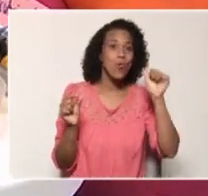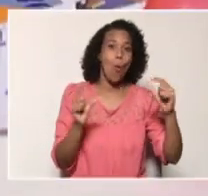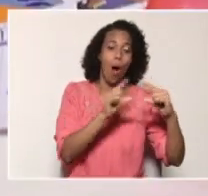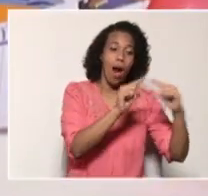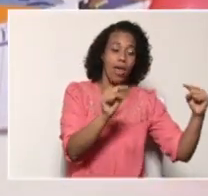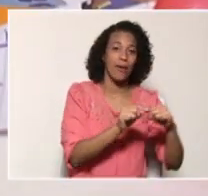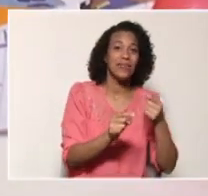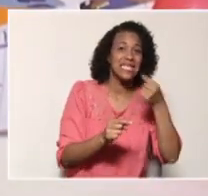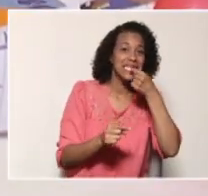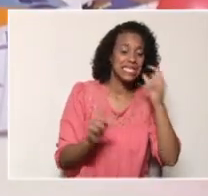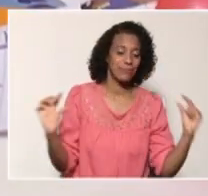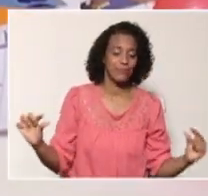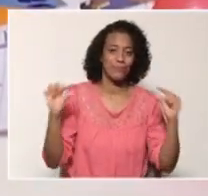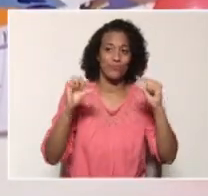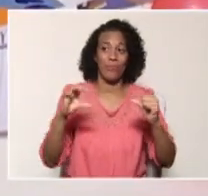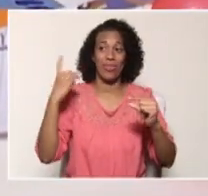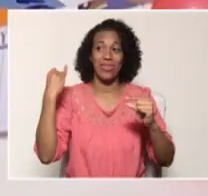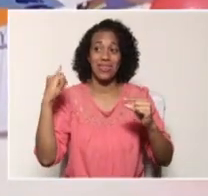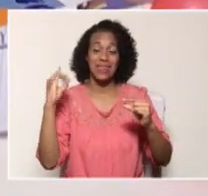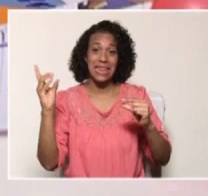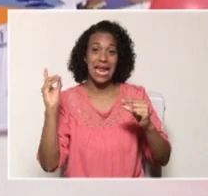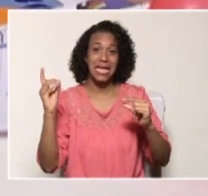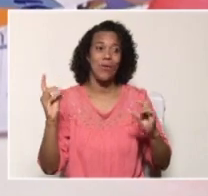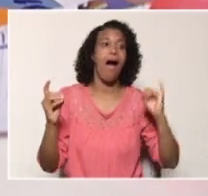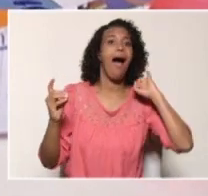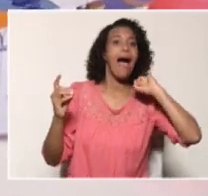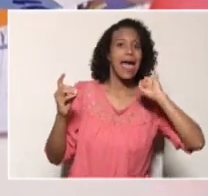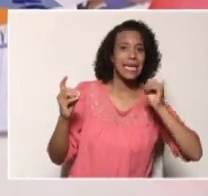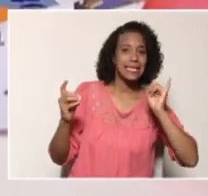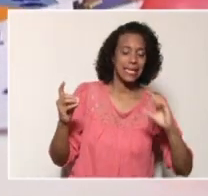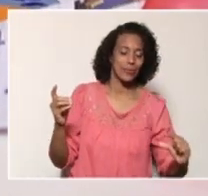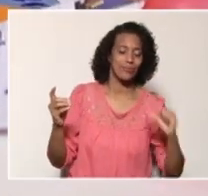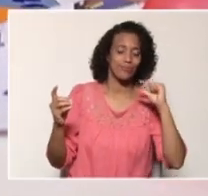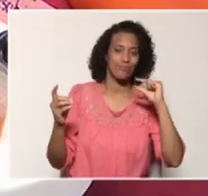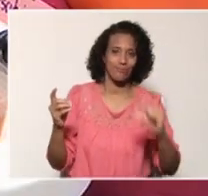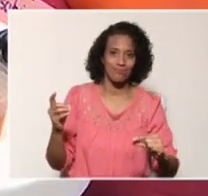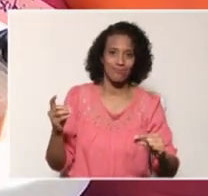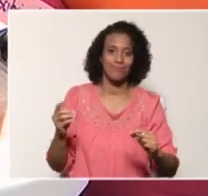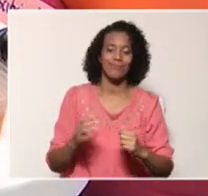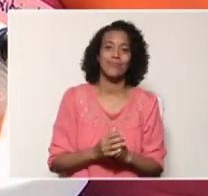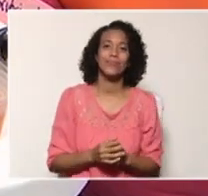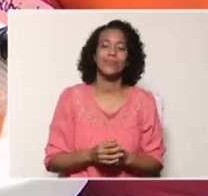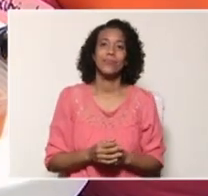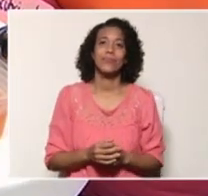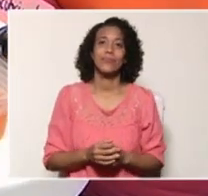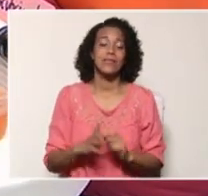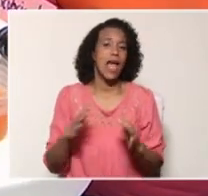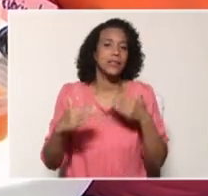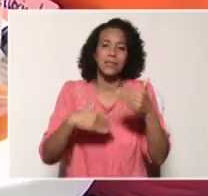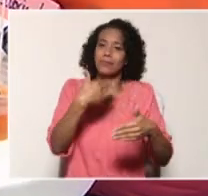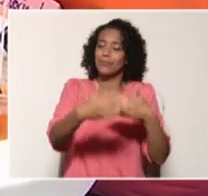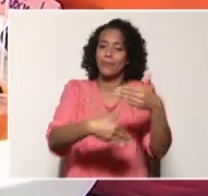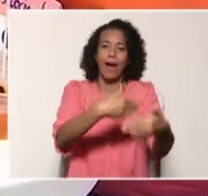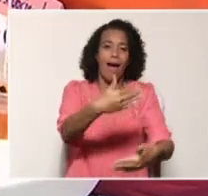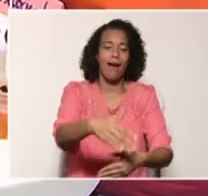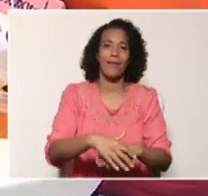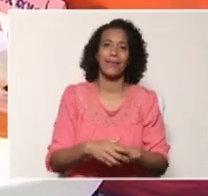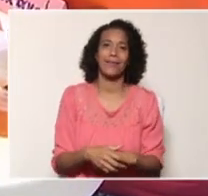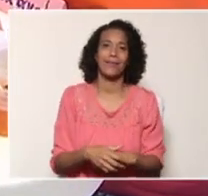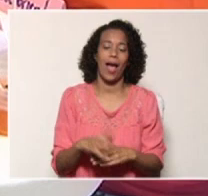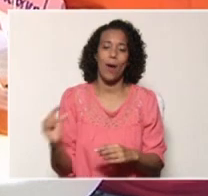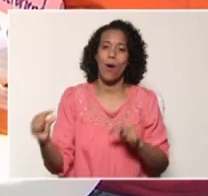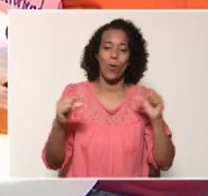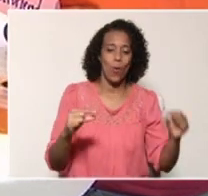que el niño y la niña está colocando en su lado izquierdo, pero lo va a colocar ¿dónde? En el derecho. Y así sucesivamente van a